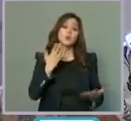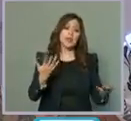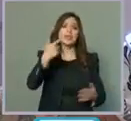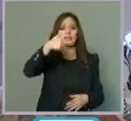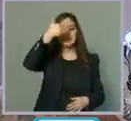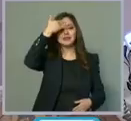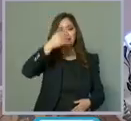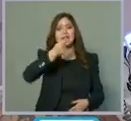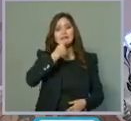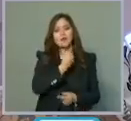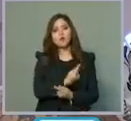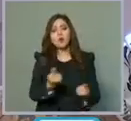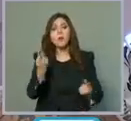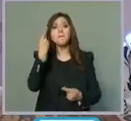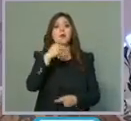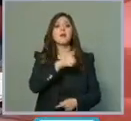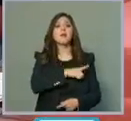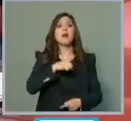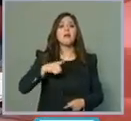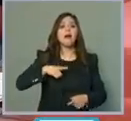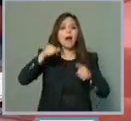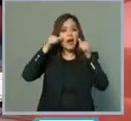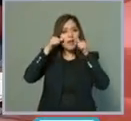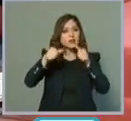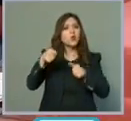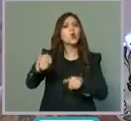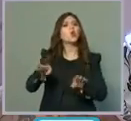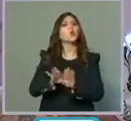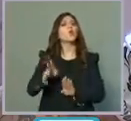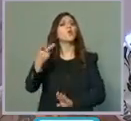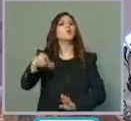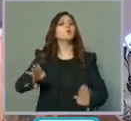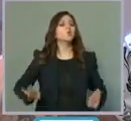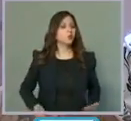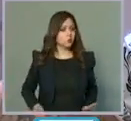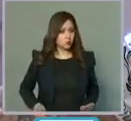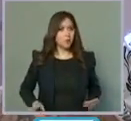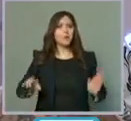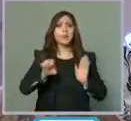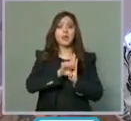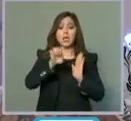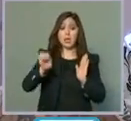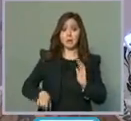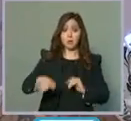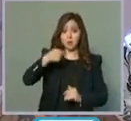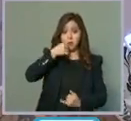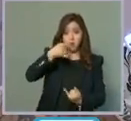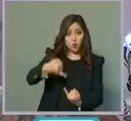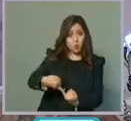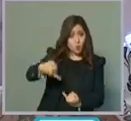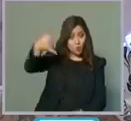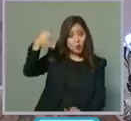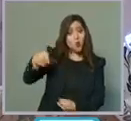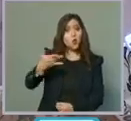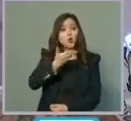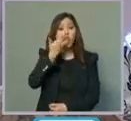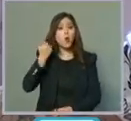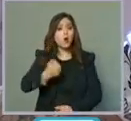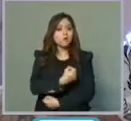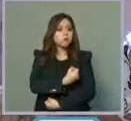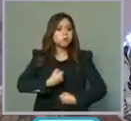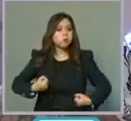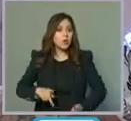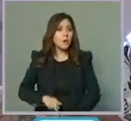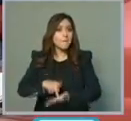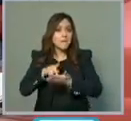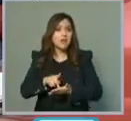ojo, yo diría, también hay que ver las condiciones del niño. Ajá. Si el niño está muy delgado, si el niño no tiene problemas de peso, ¿por qué lo vamos a andar castigando tanto?